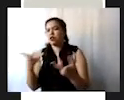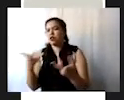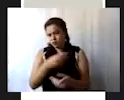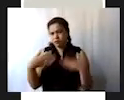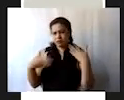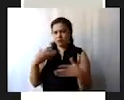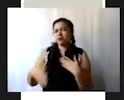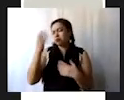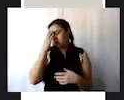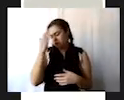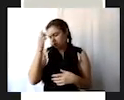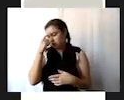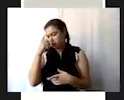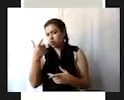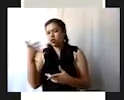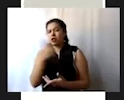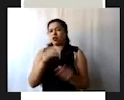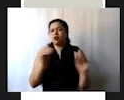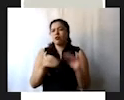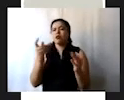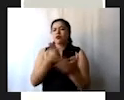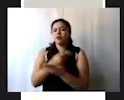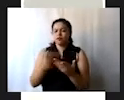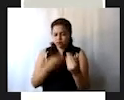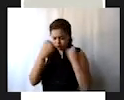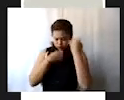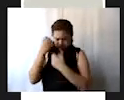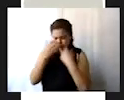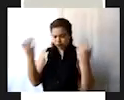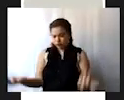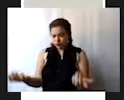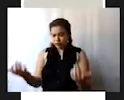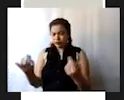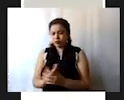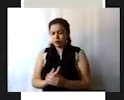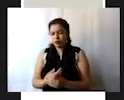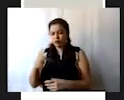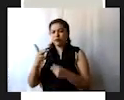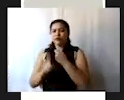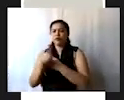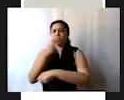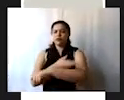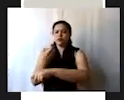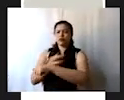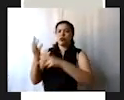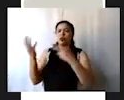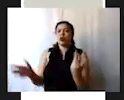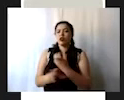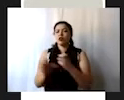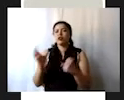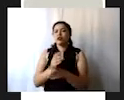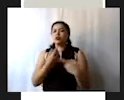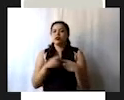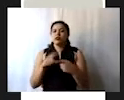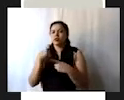para movilizar recursos, planificar y evaluar, resolver problemas y muchas otras cosas que